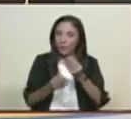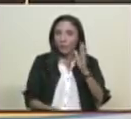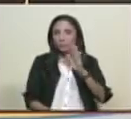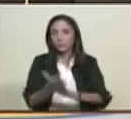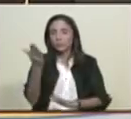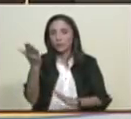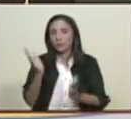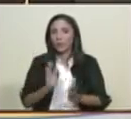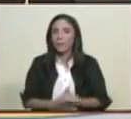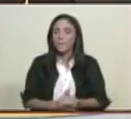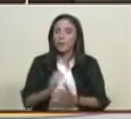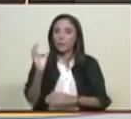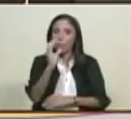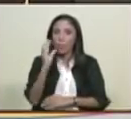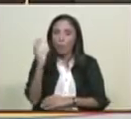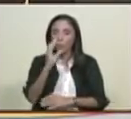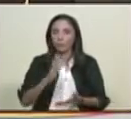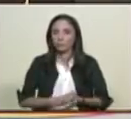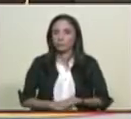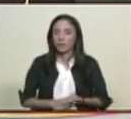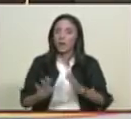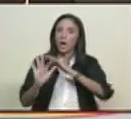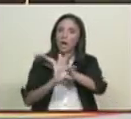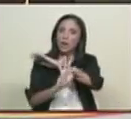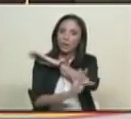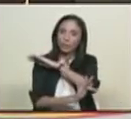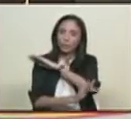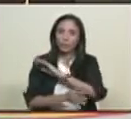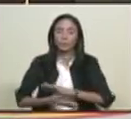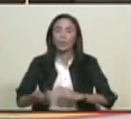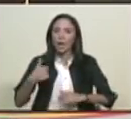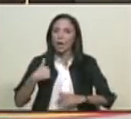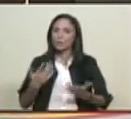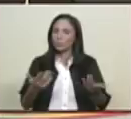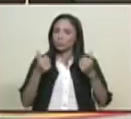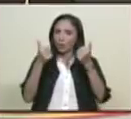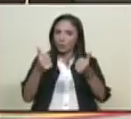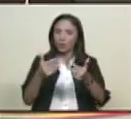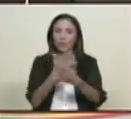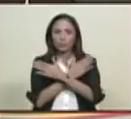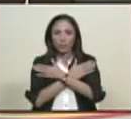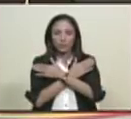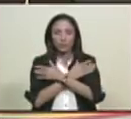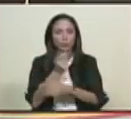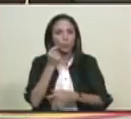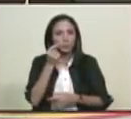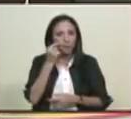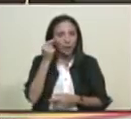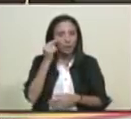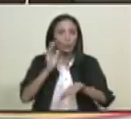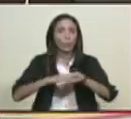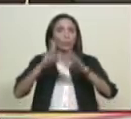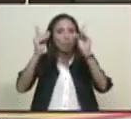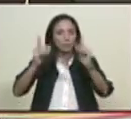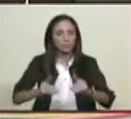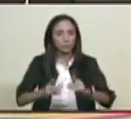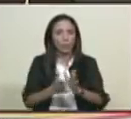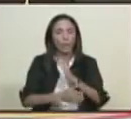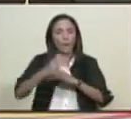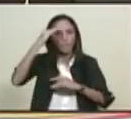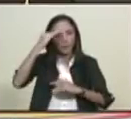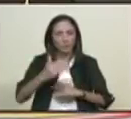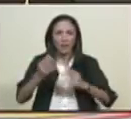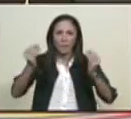vienen de la frontera con Colombia. Por eso celebro y aplaudo la decisión del presidente Juan Manuel Santos de reforzar